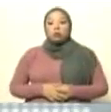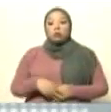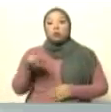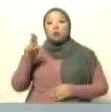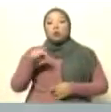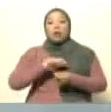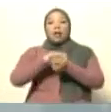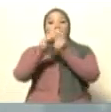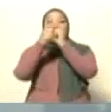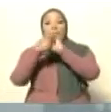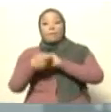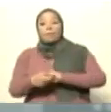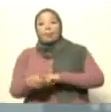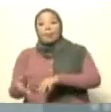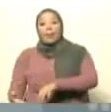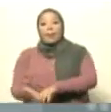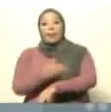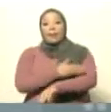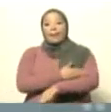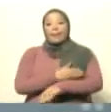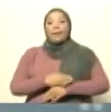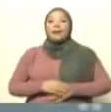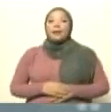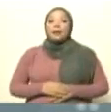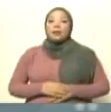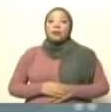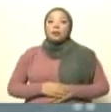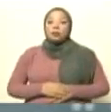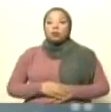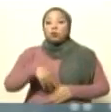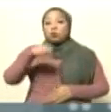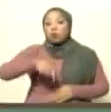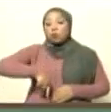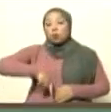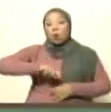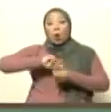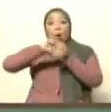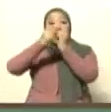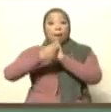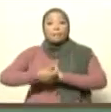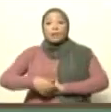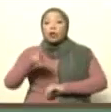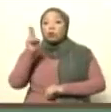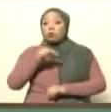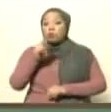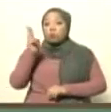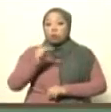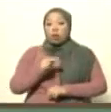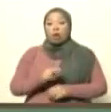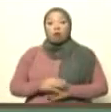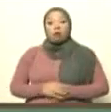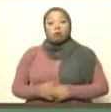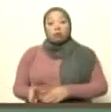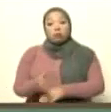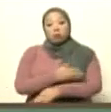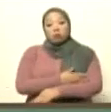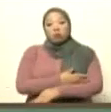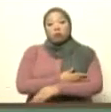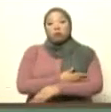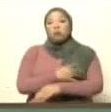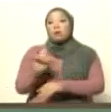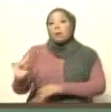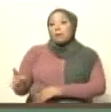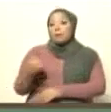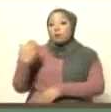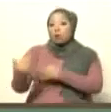cambiado, a pesar de ese llamado de paz, no cambiaron nunca, siguieron conspirando. Después vino el paro petrolero,